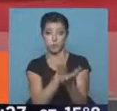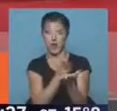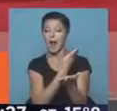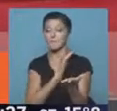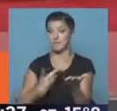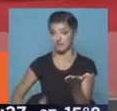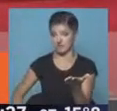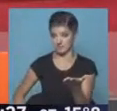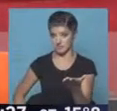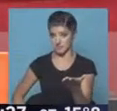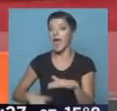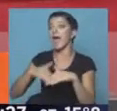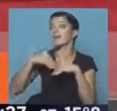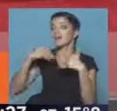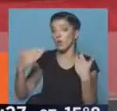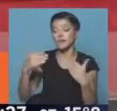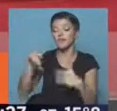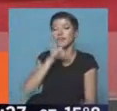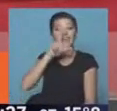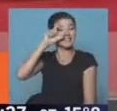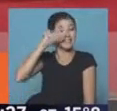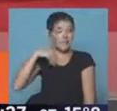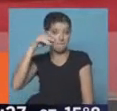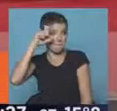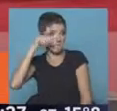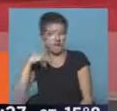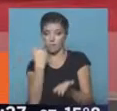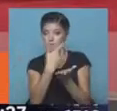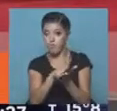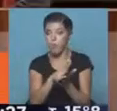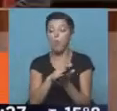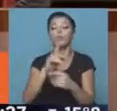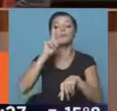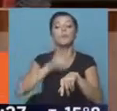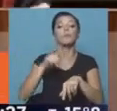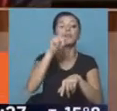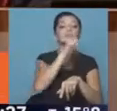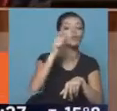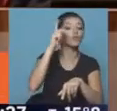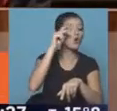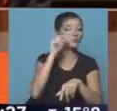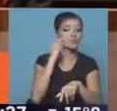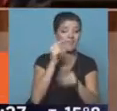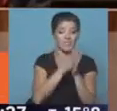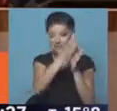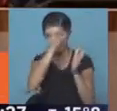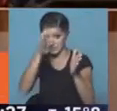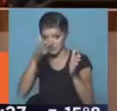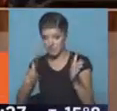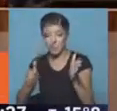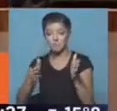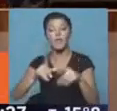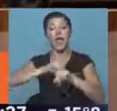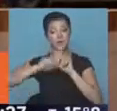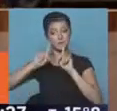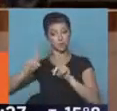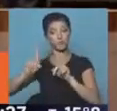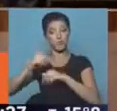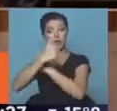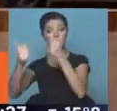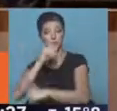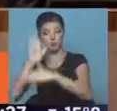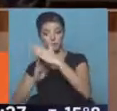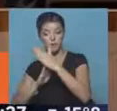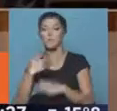lo que Temer deberá apartarse por 180 días del cargo. En ese lapso, el alto tribunal debe emitir un